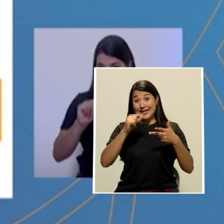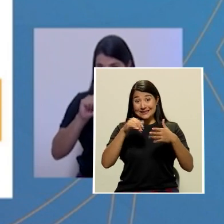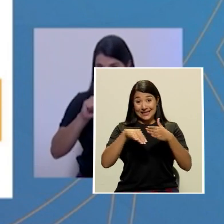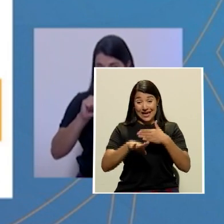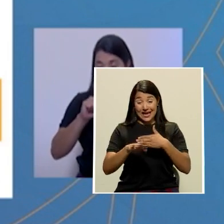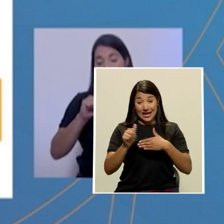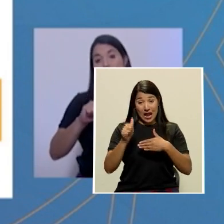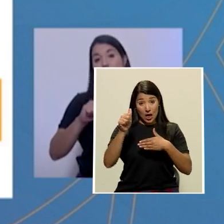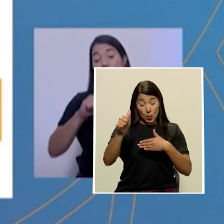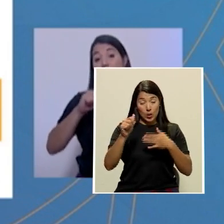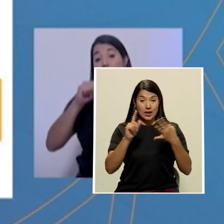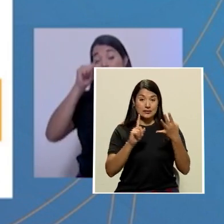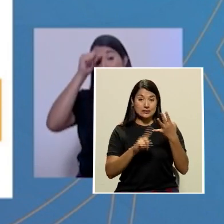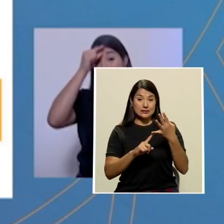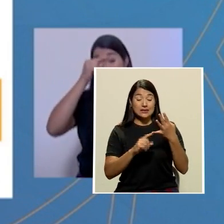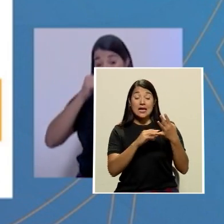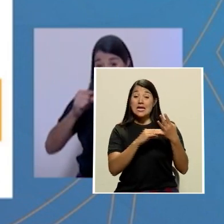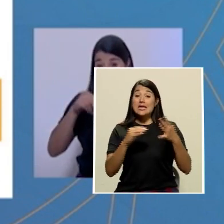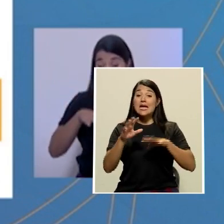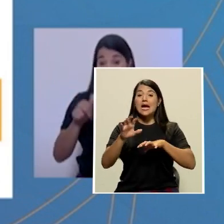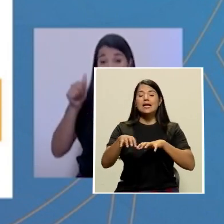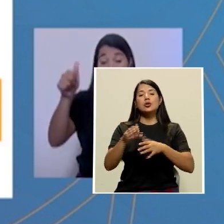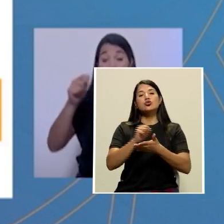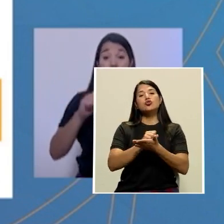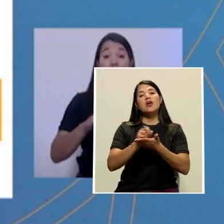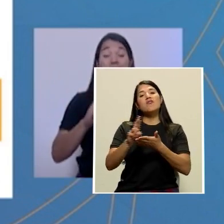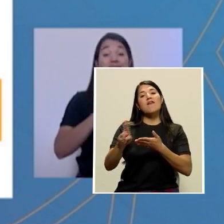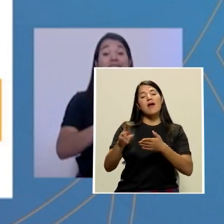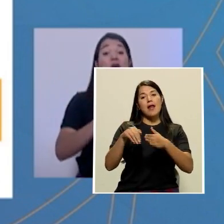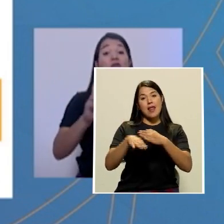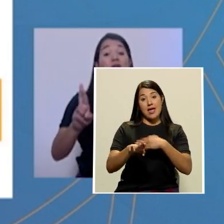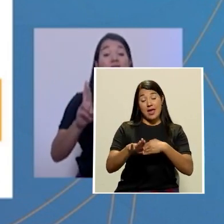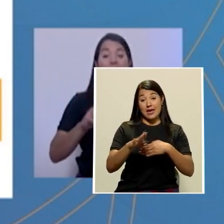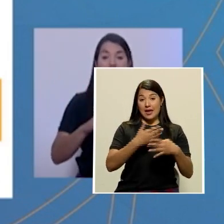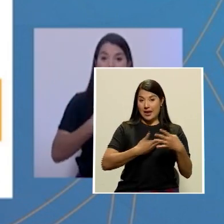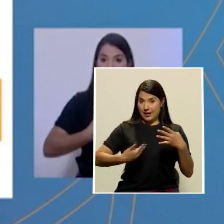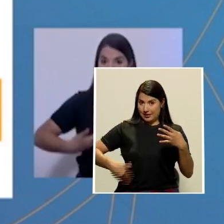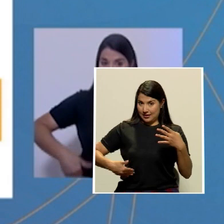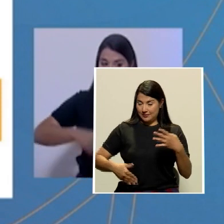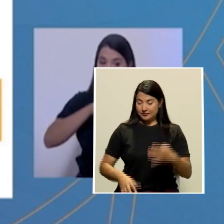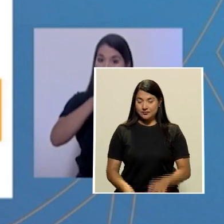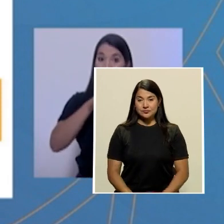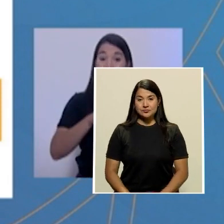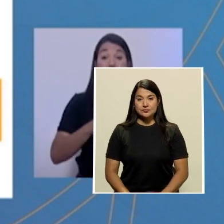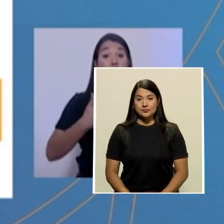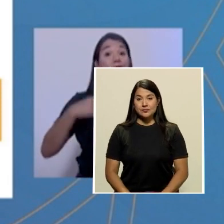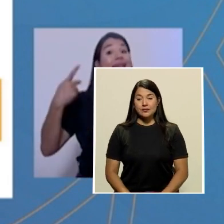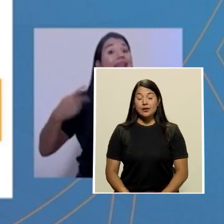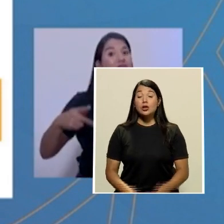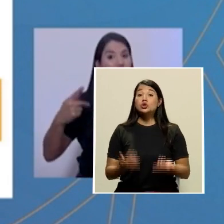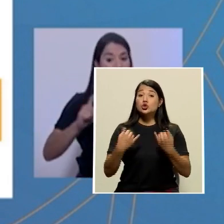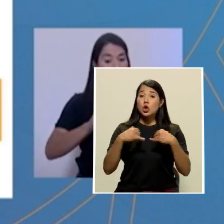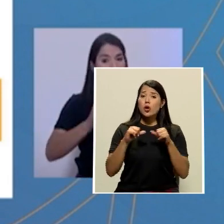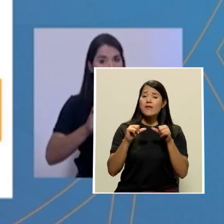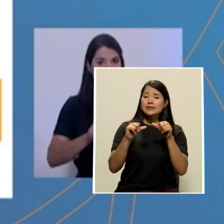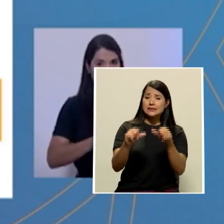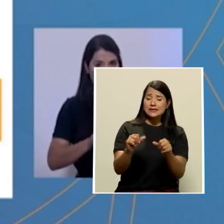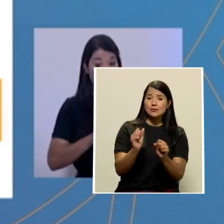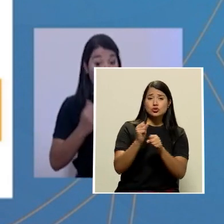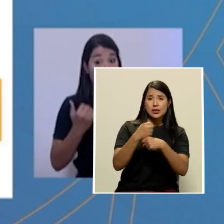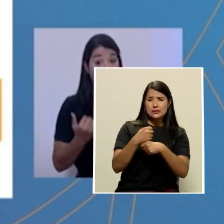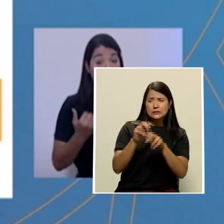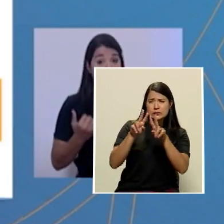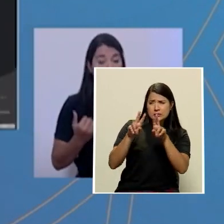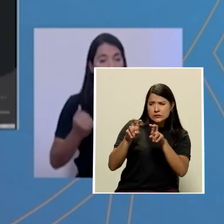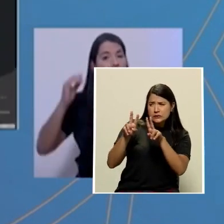en la provincia de Alajuela y el cantón de San Rafael en la provincia de Heredia. Se siguen haciendo